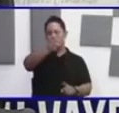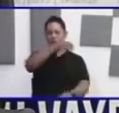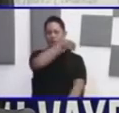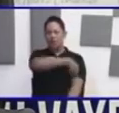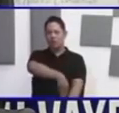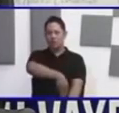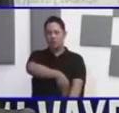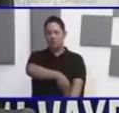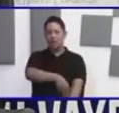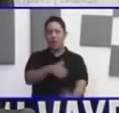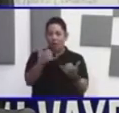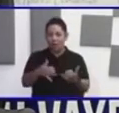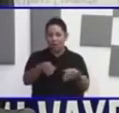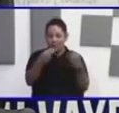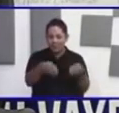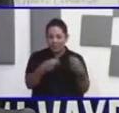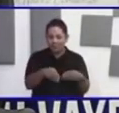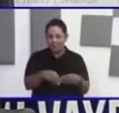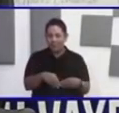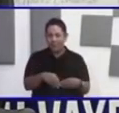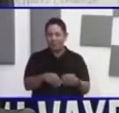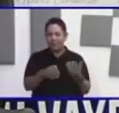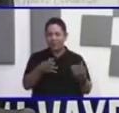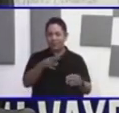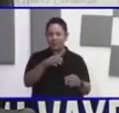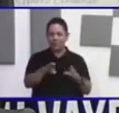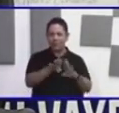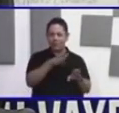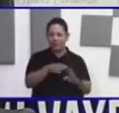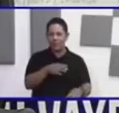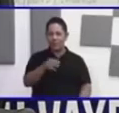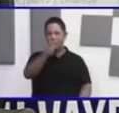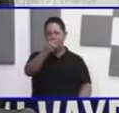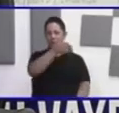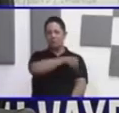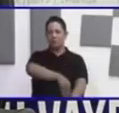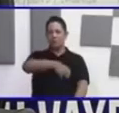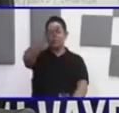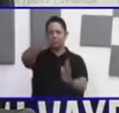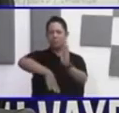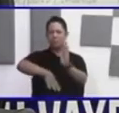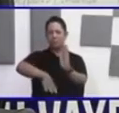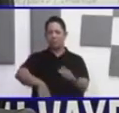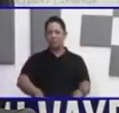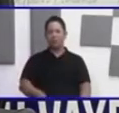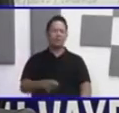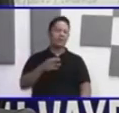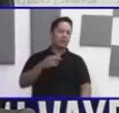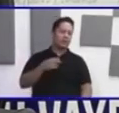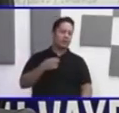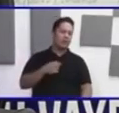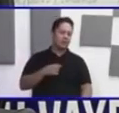estamos ahora, que la sociedad está instalando en la UCI, cuesta 2 millones de pesos. Apuesto que si nosotros